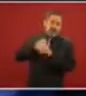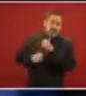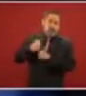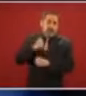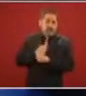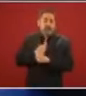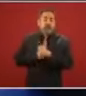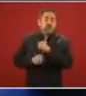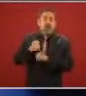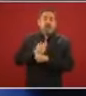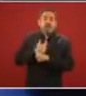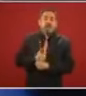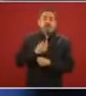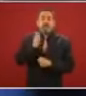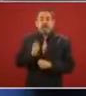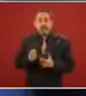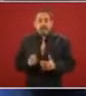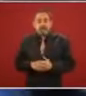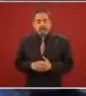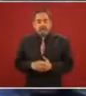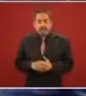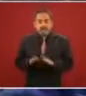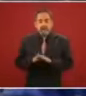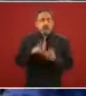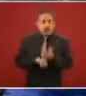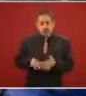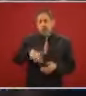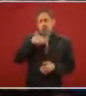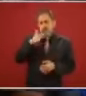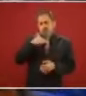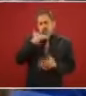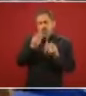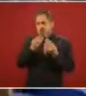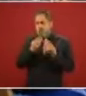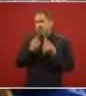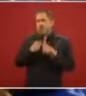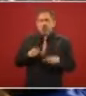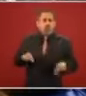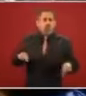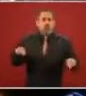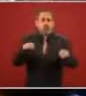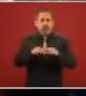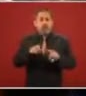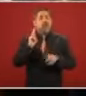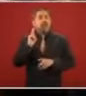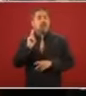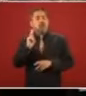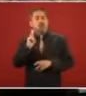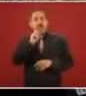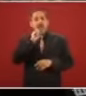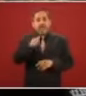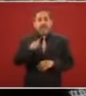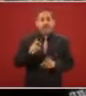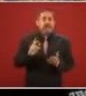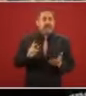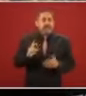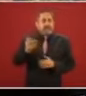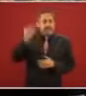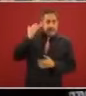durante mucho tiempo, no solo de corrupción, sino de que no se consideraba